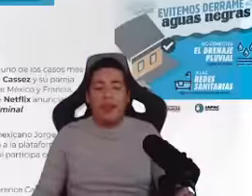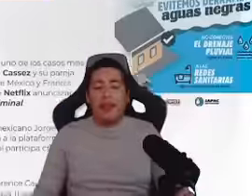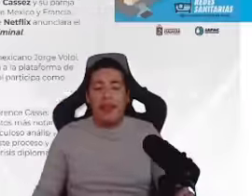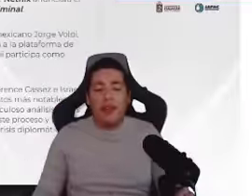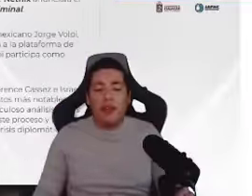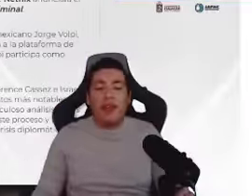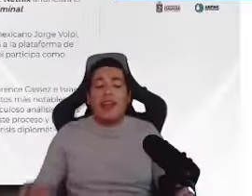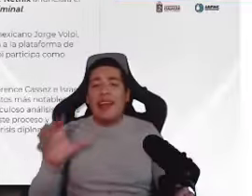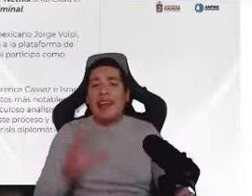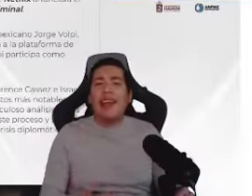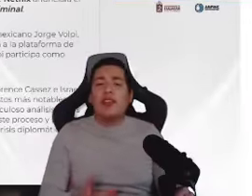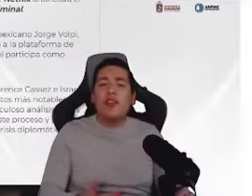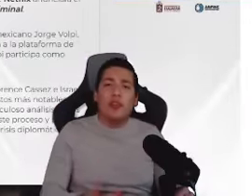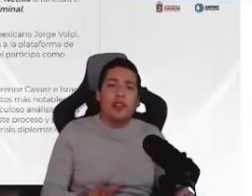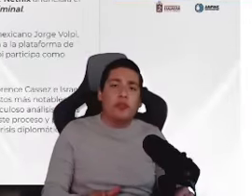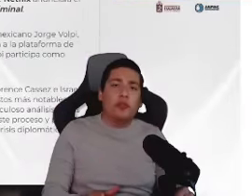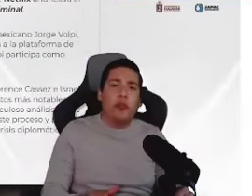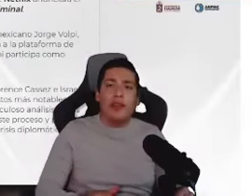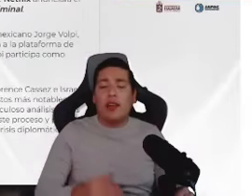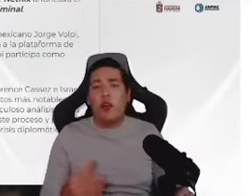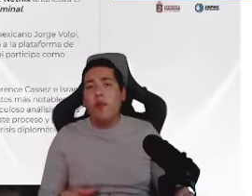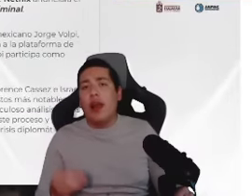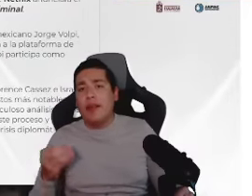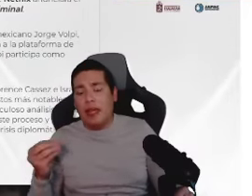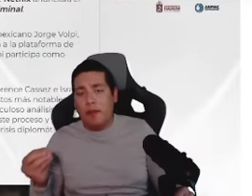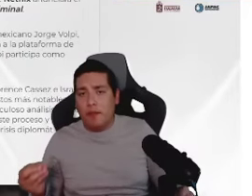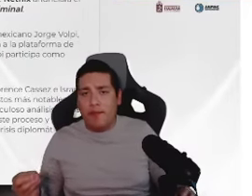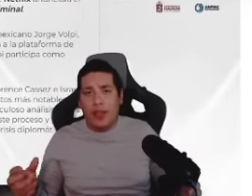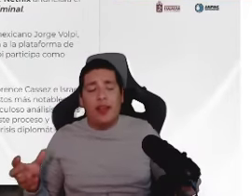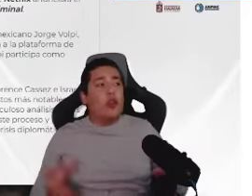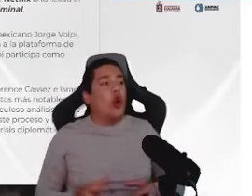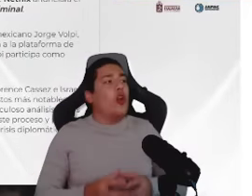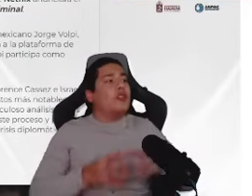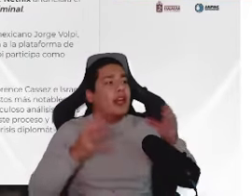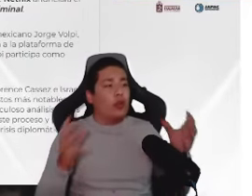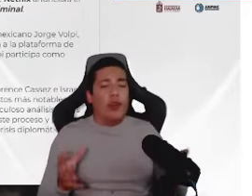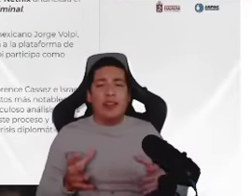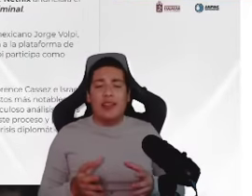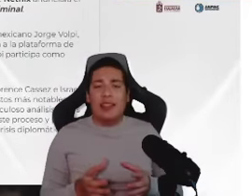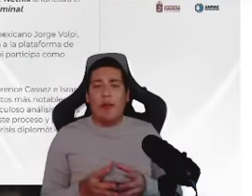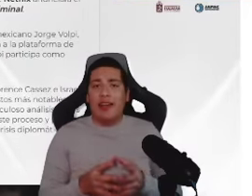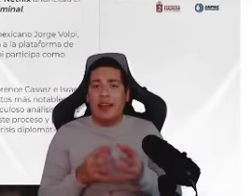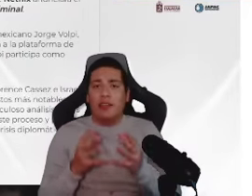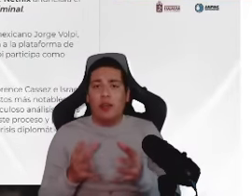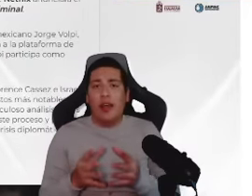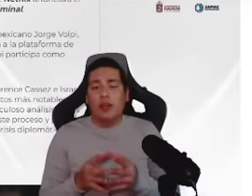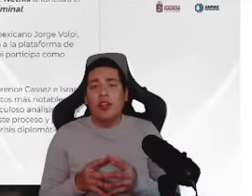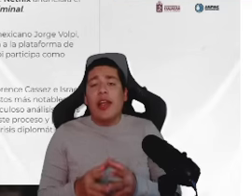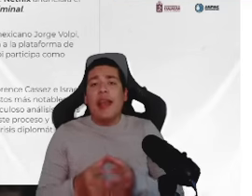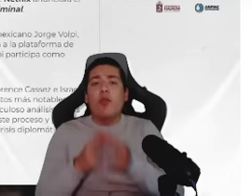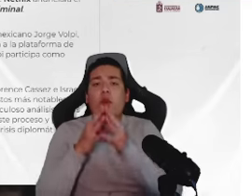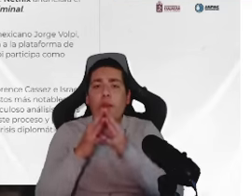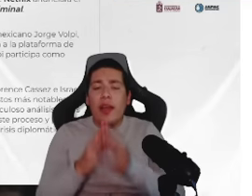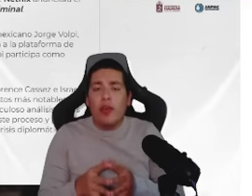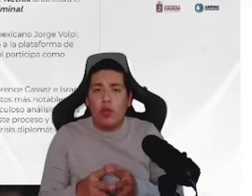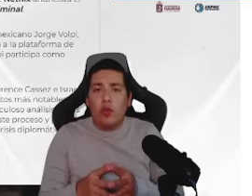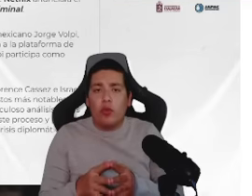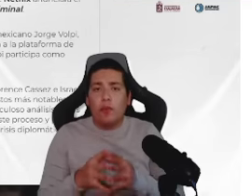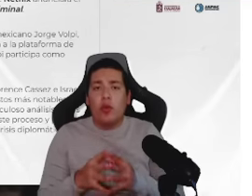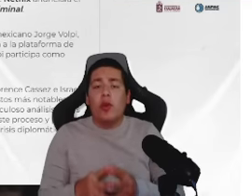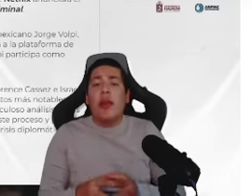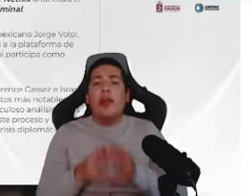mexicanos y aquí es donde nos damos cuenta como lamentablemente todos los actores estaban relacionados en un gobierno